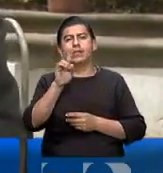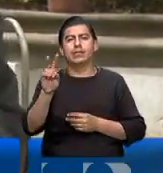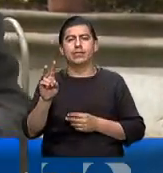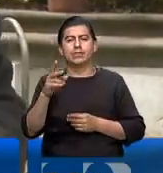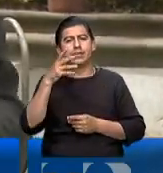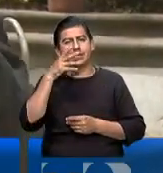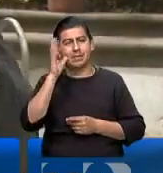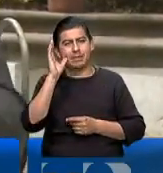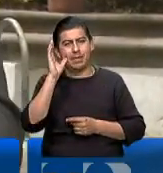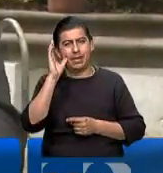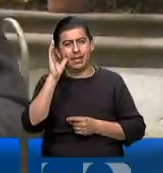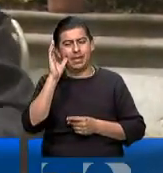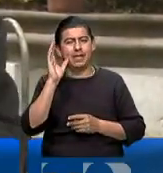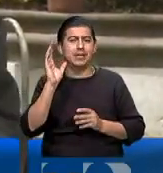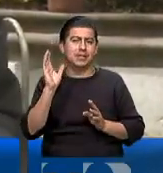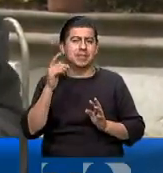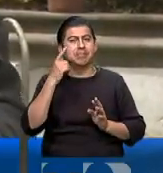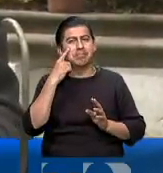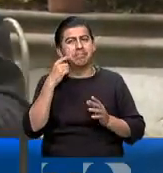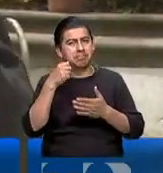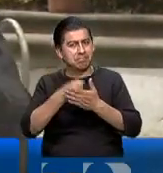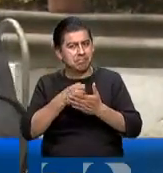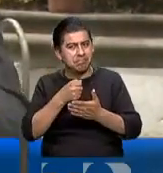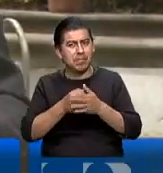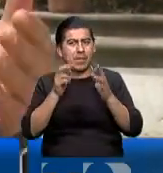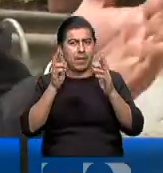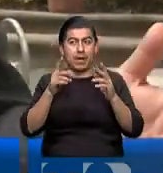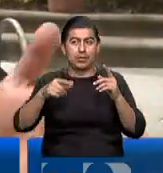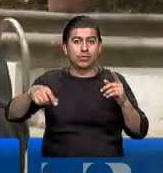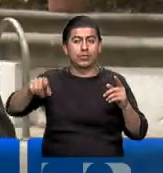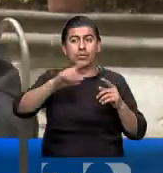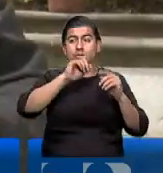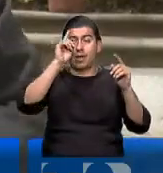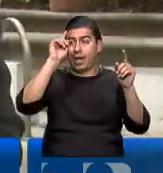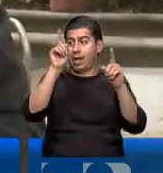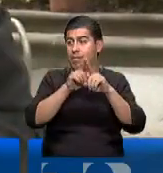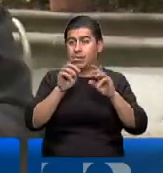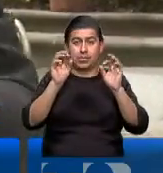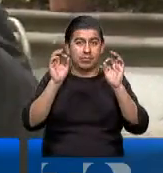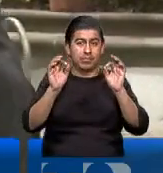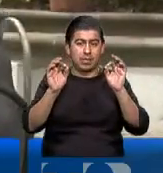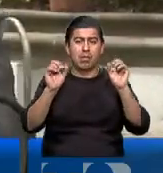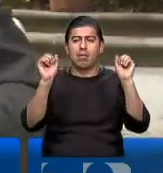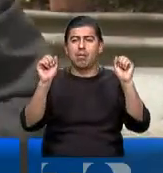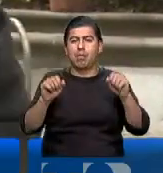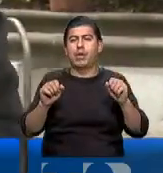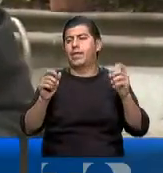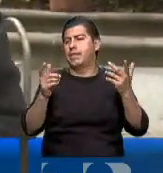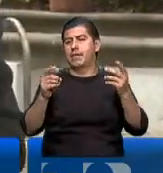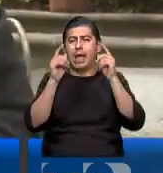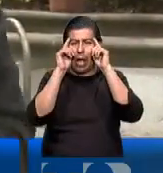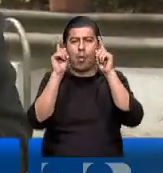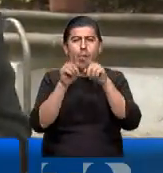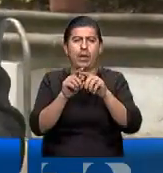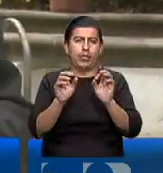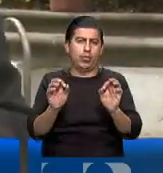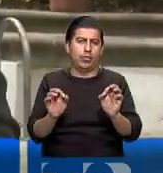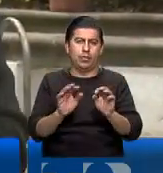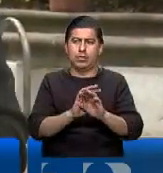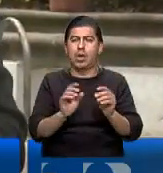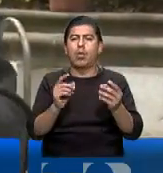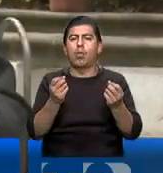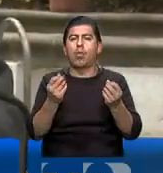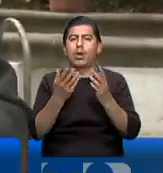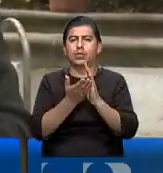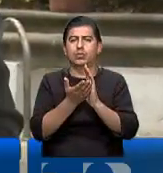diciembre para conseguir este objetivo para permitir que empleadores y trabajadores se pongan de acuerdo en el incremento que